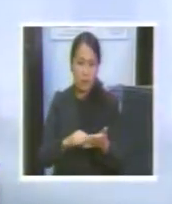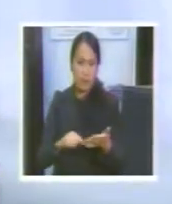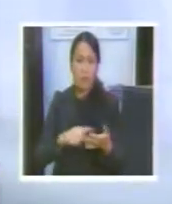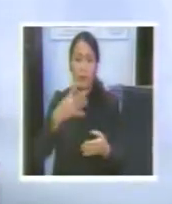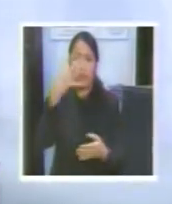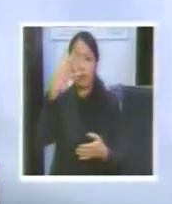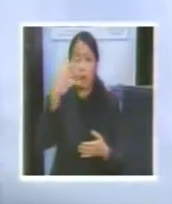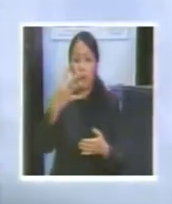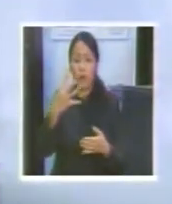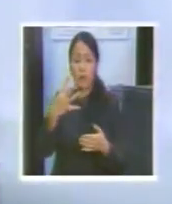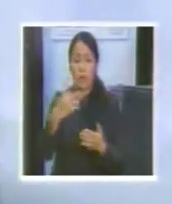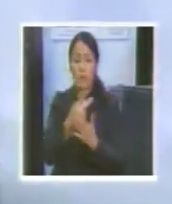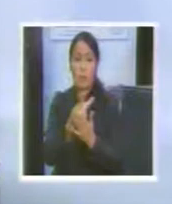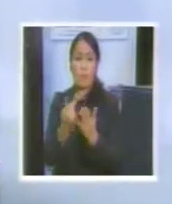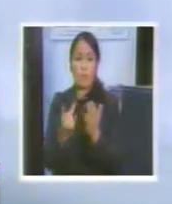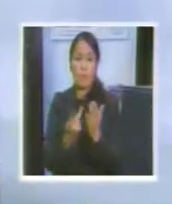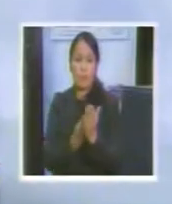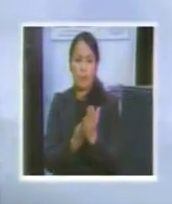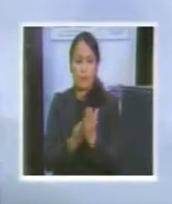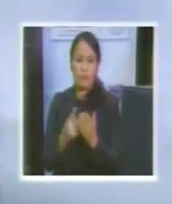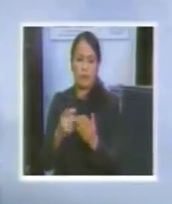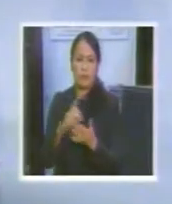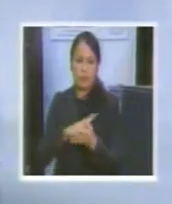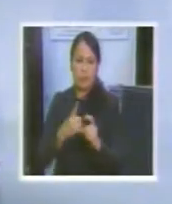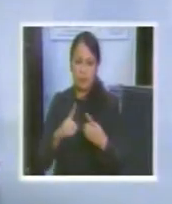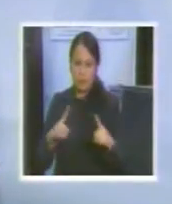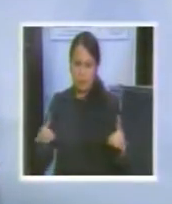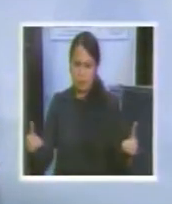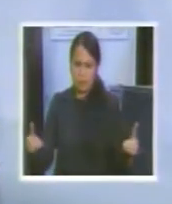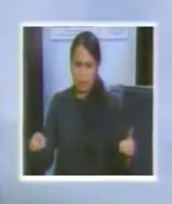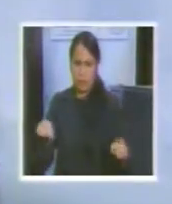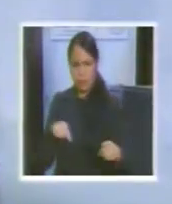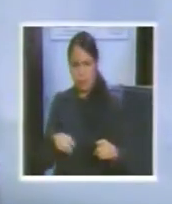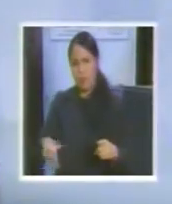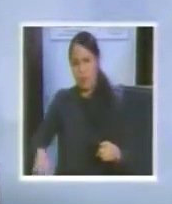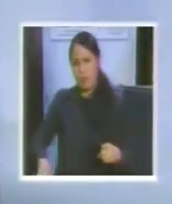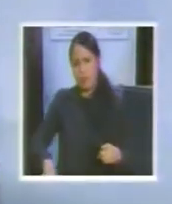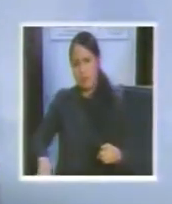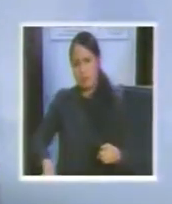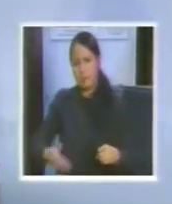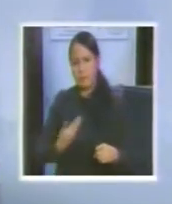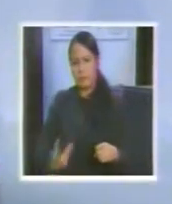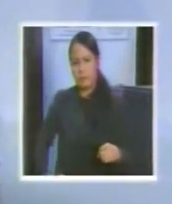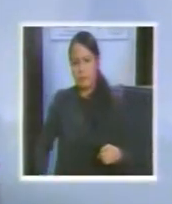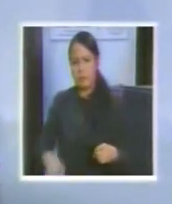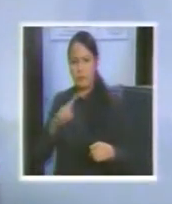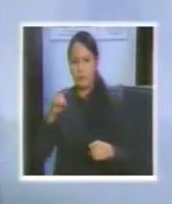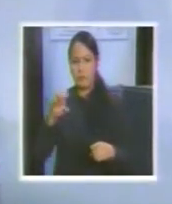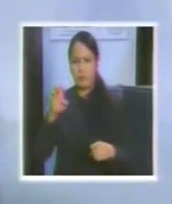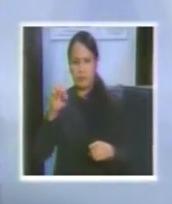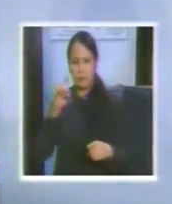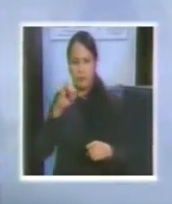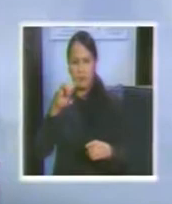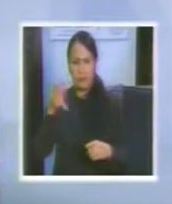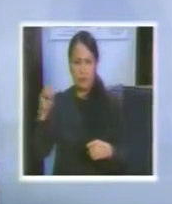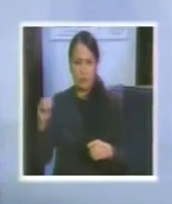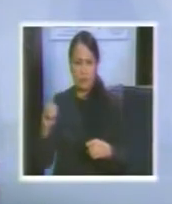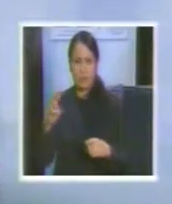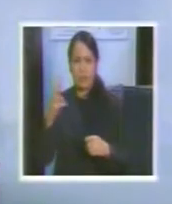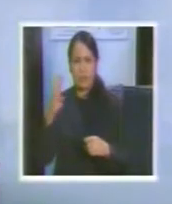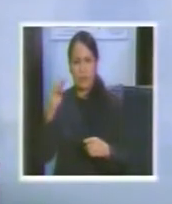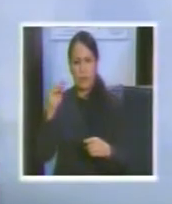principios del Plan Nacional de Desarrollo del Gobierno de Zedillo para el periodo 95-2000, a saber,